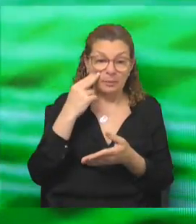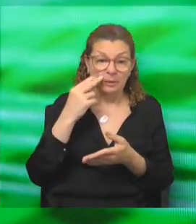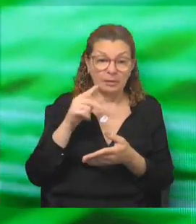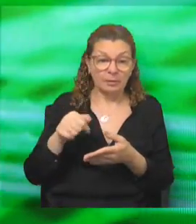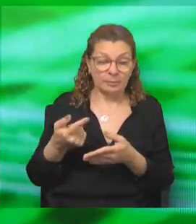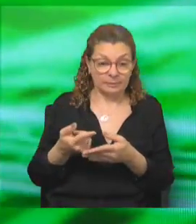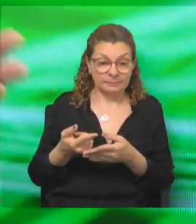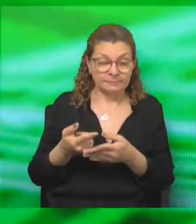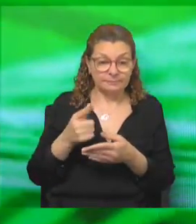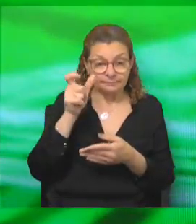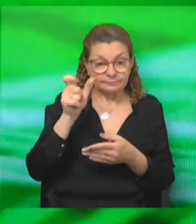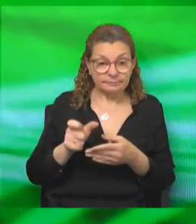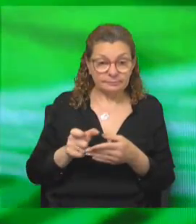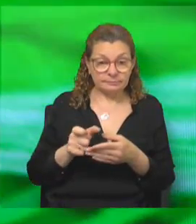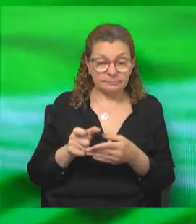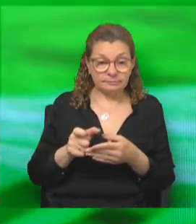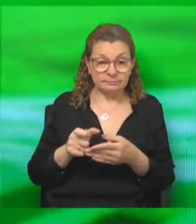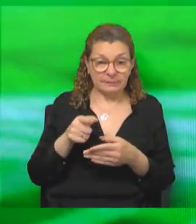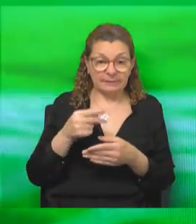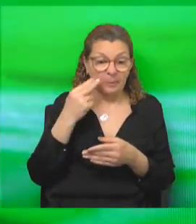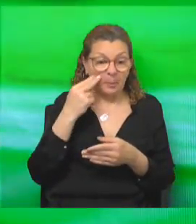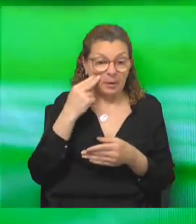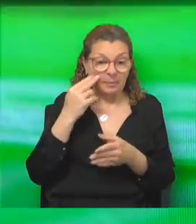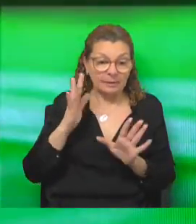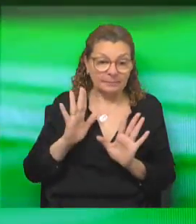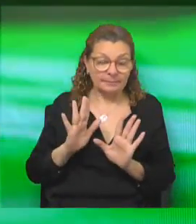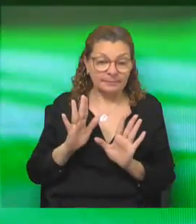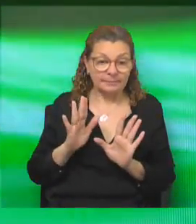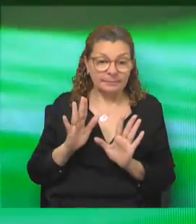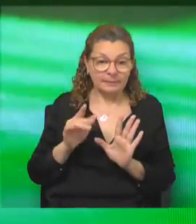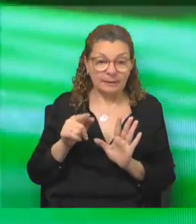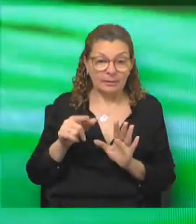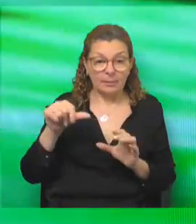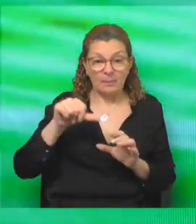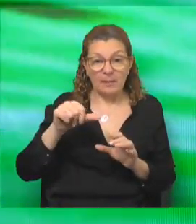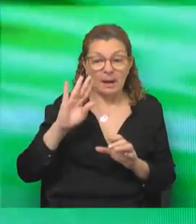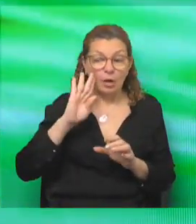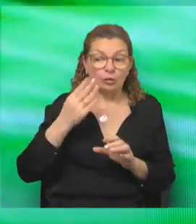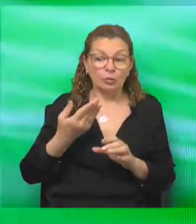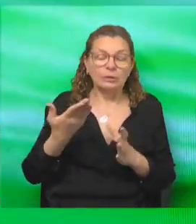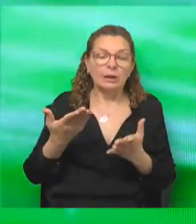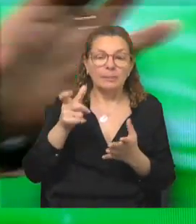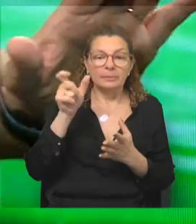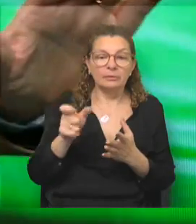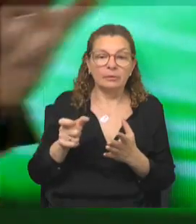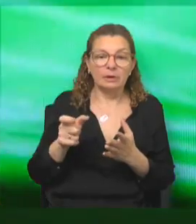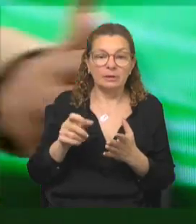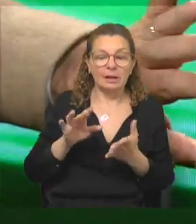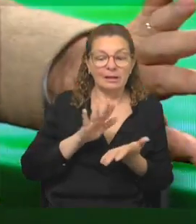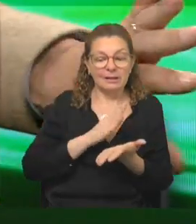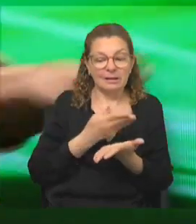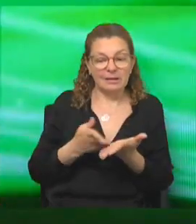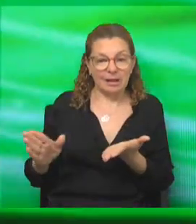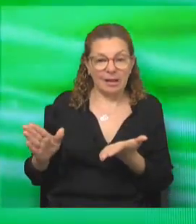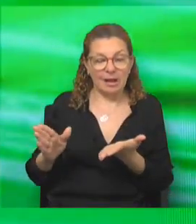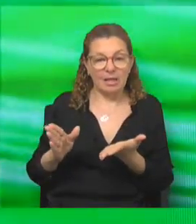y la persona que que cometió este Esa irregularidad esa Mala conducta lo que fuere debe ser eh